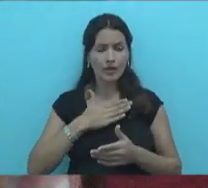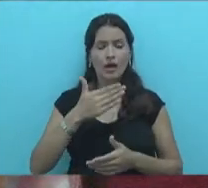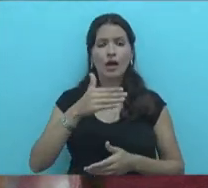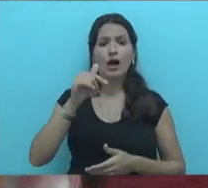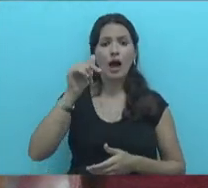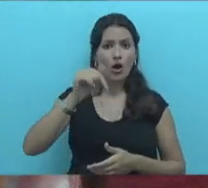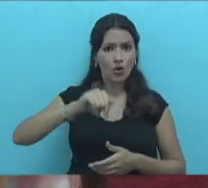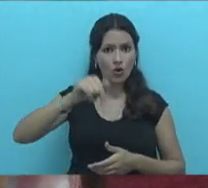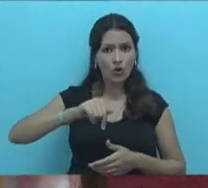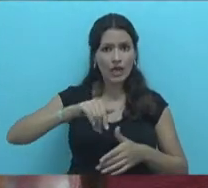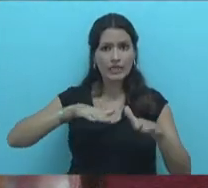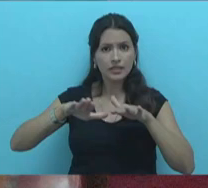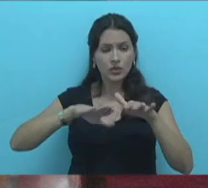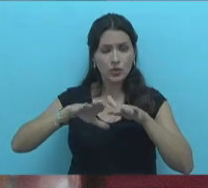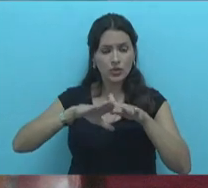América Latina.